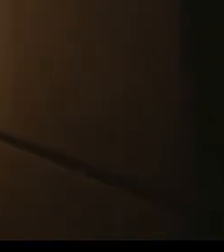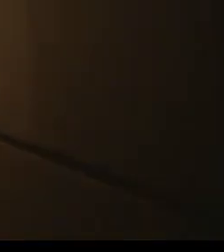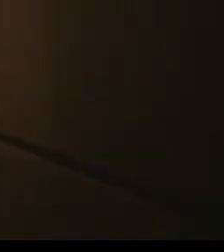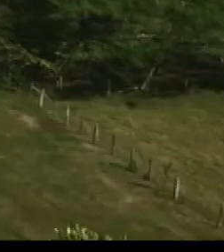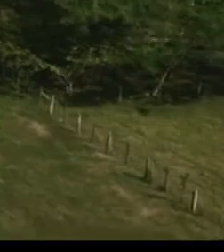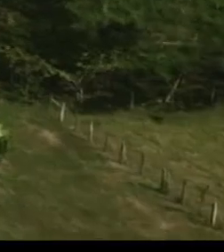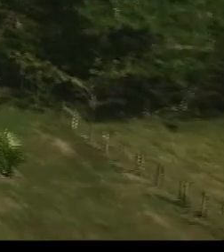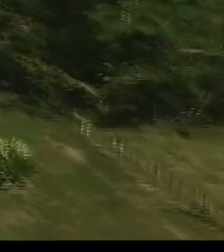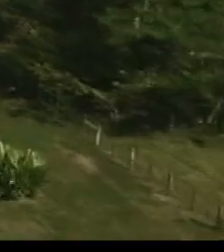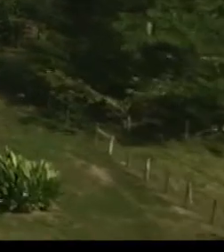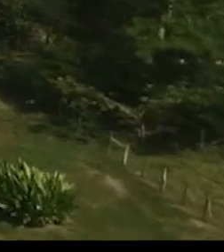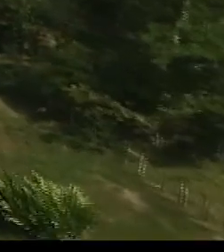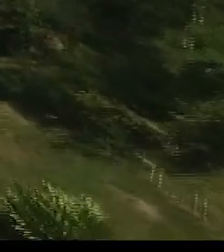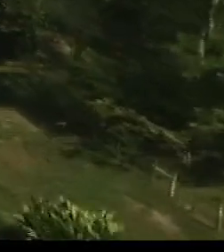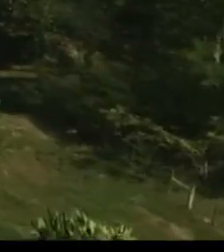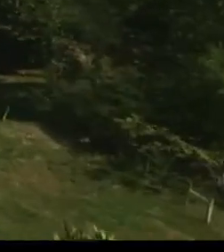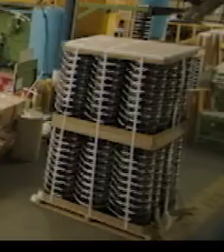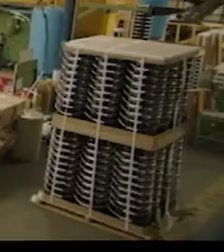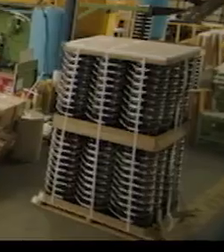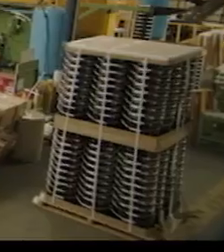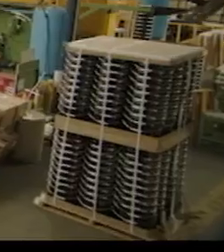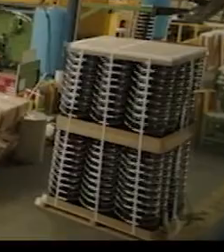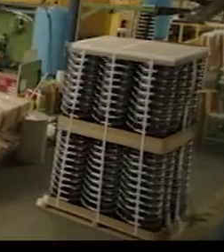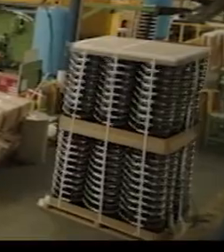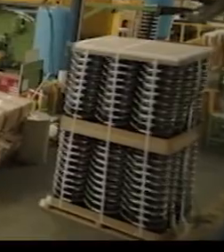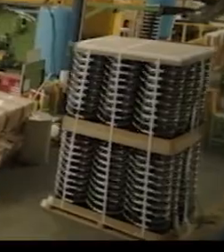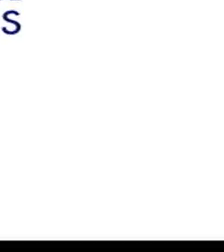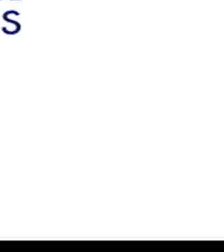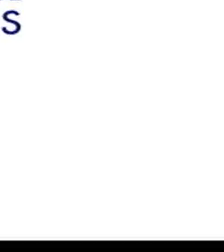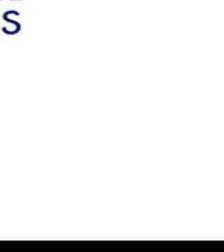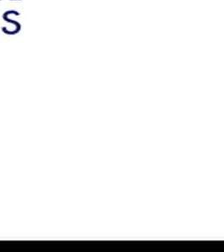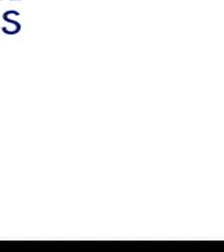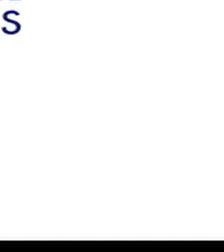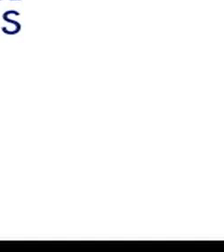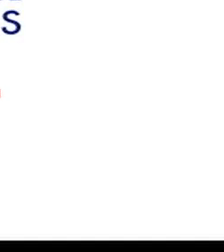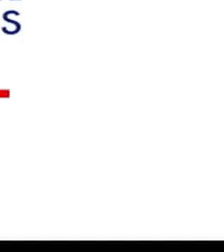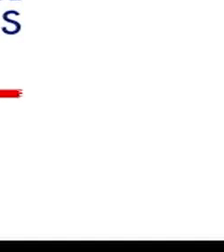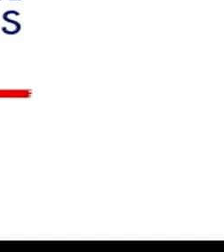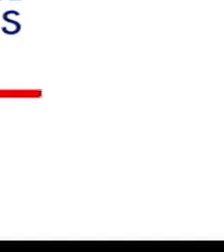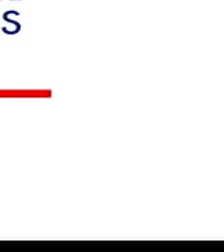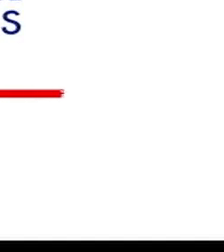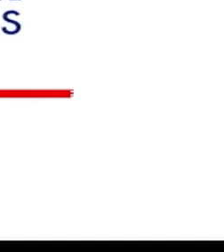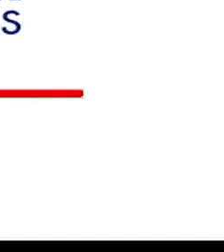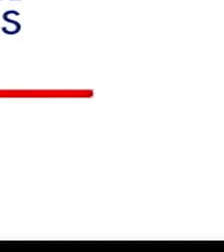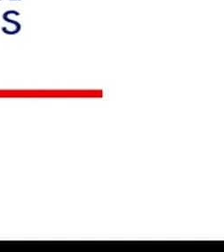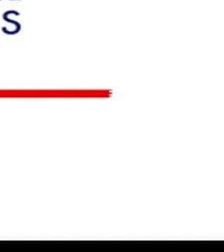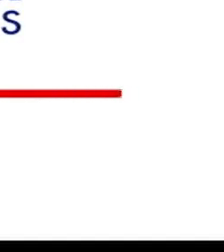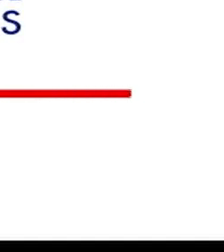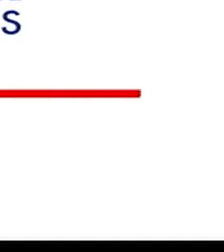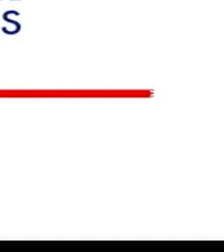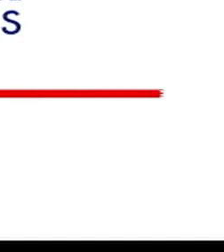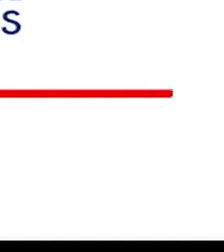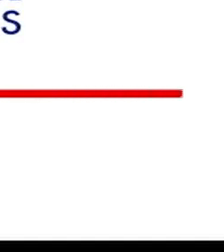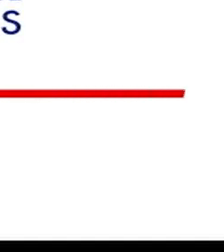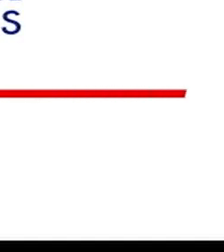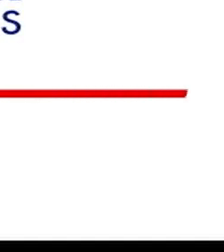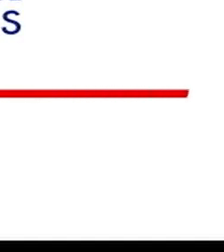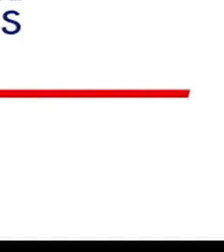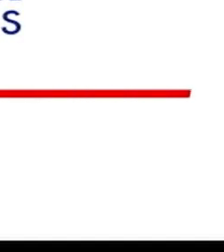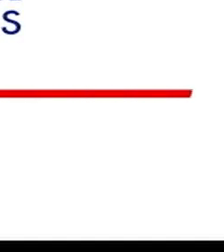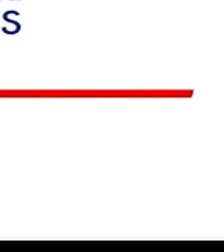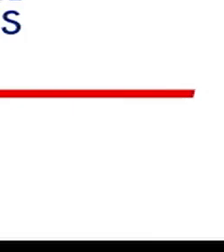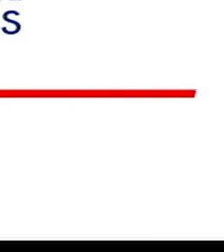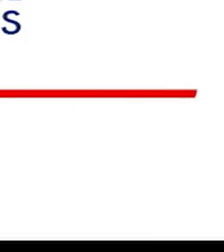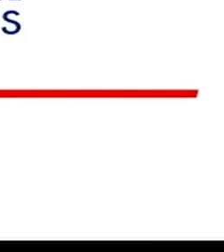Somos los que vamos con usted hacia adelante. Este año hemos otorgado créditos por más de